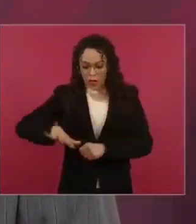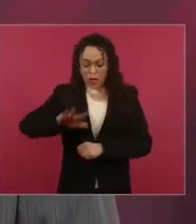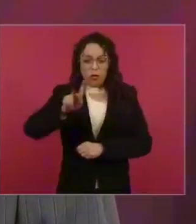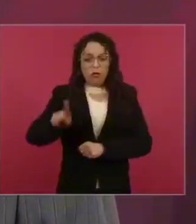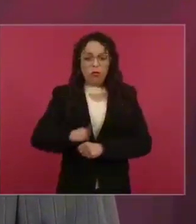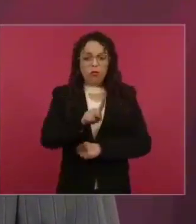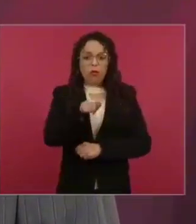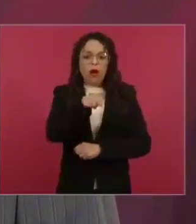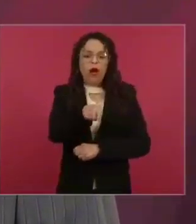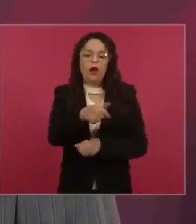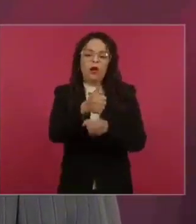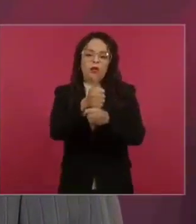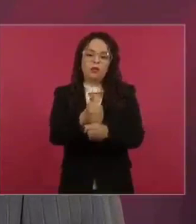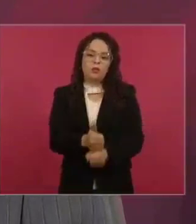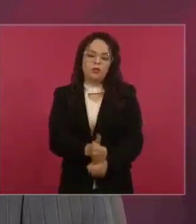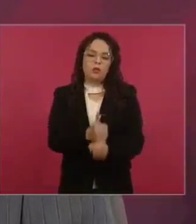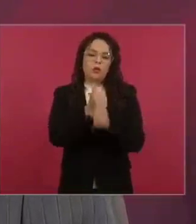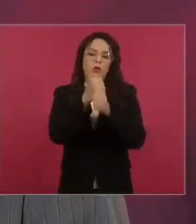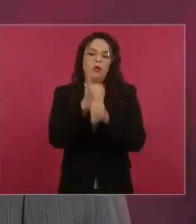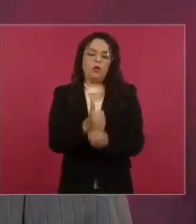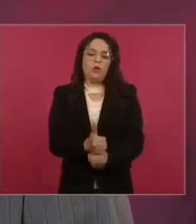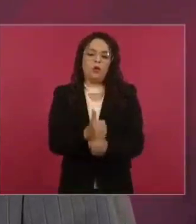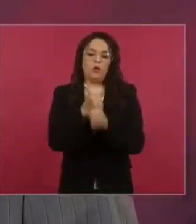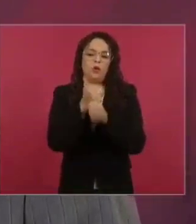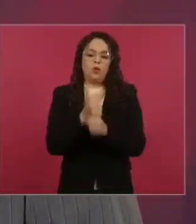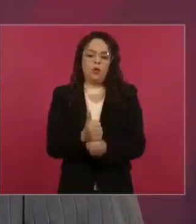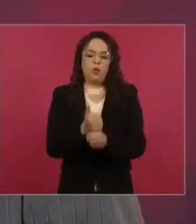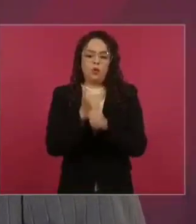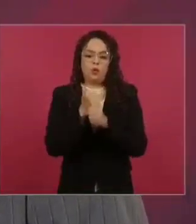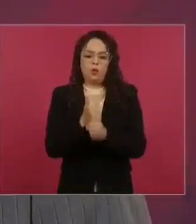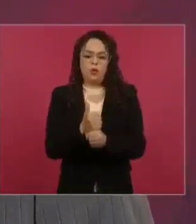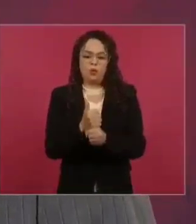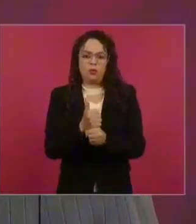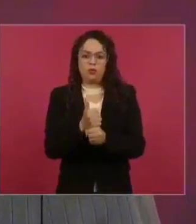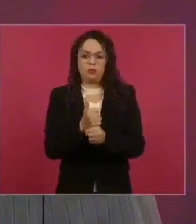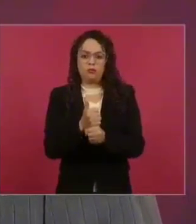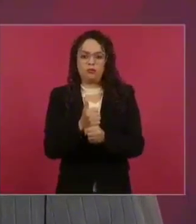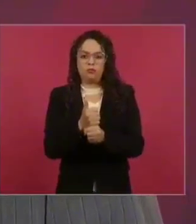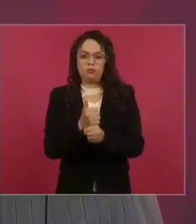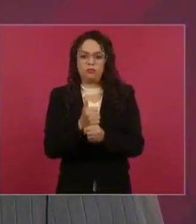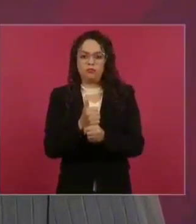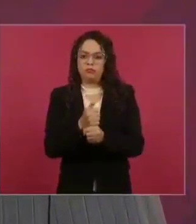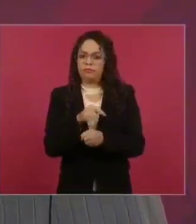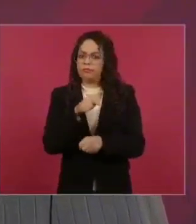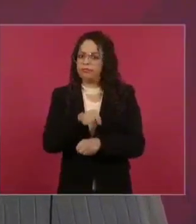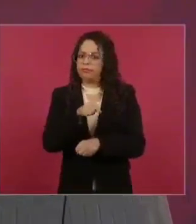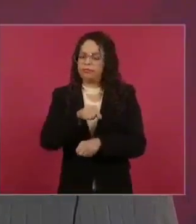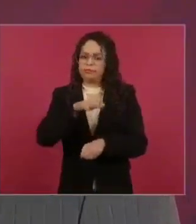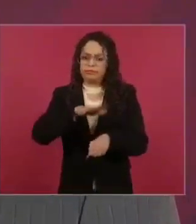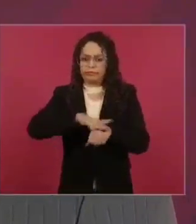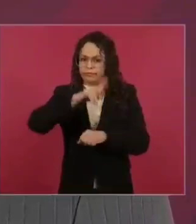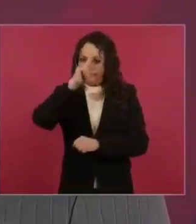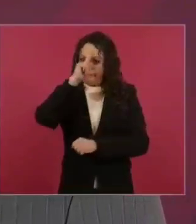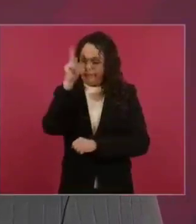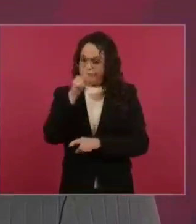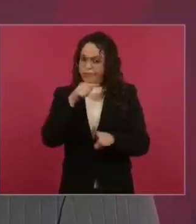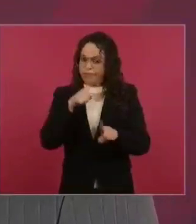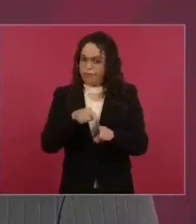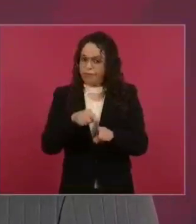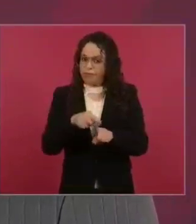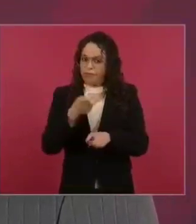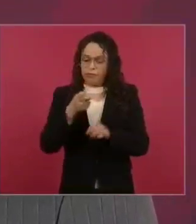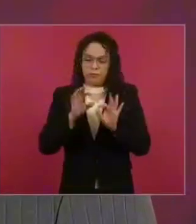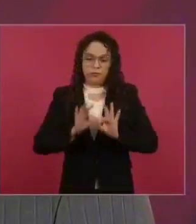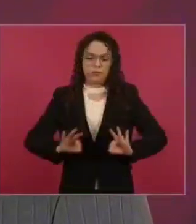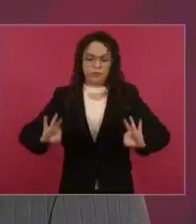porque los tiene aquí en la espalda, al PRI y al PAN, dice, yo me deslindo de esos partidos, cosa que Claudia Sheinbaum no lo hace con mucho orgullo. Esa fue mi